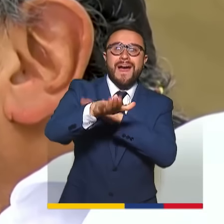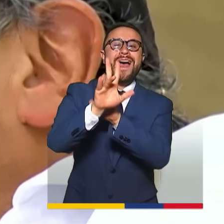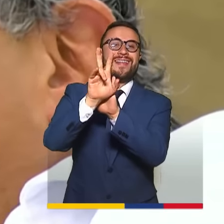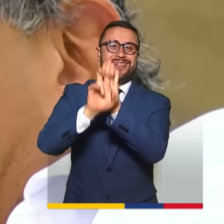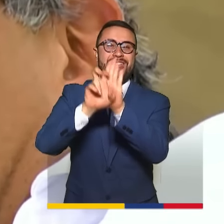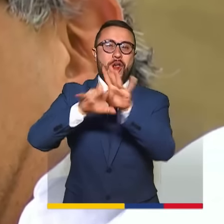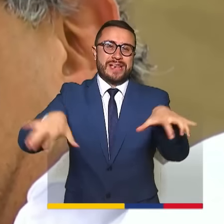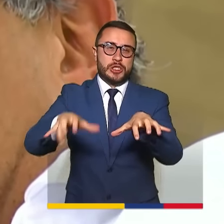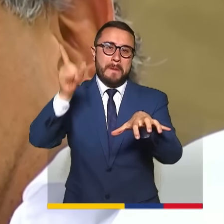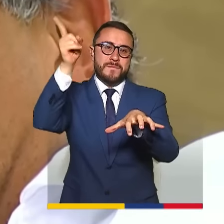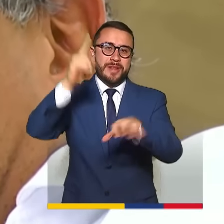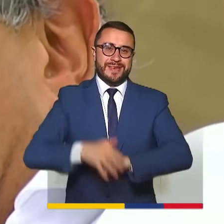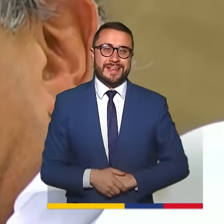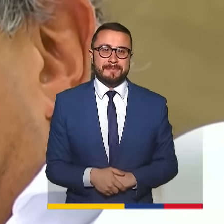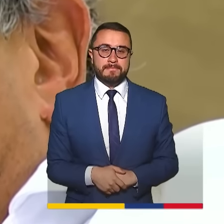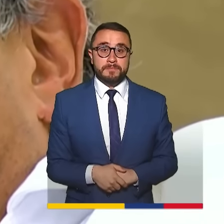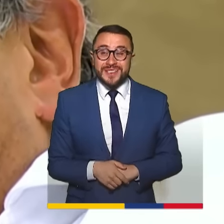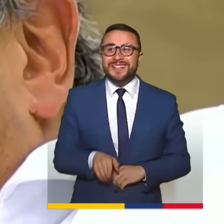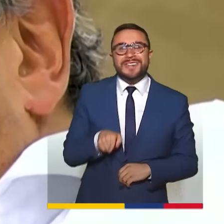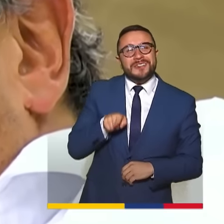película de Bernardo Bertolucci